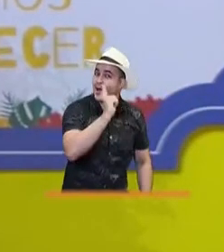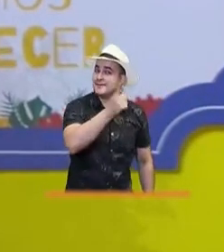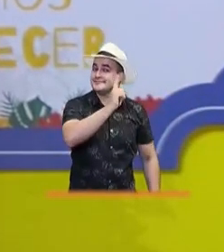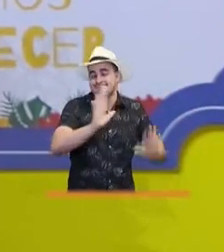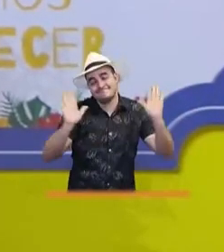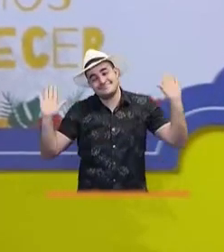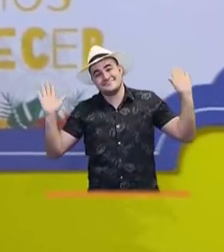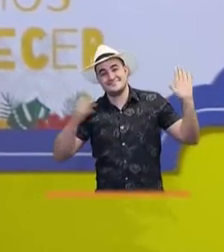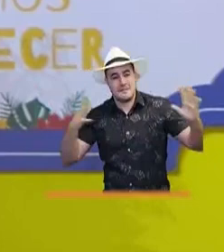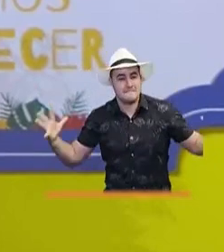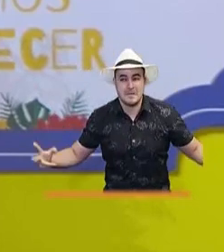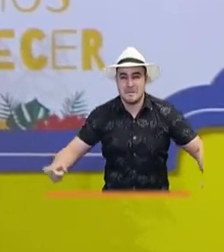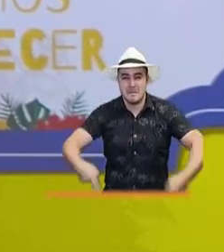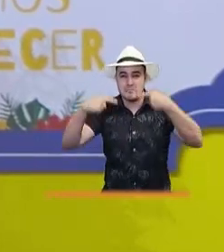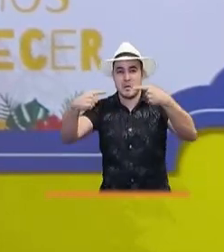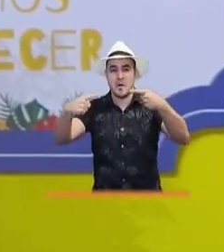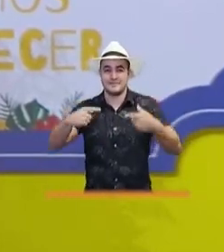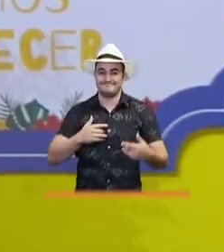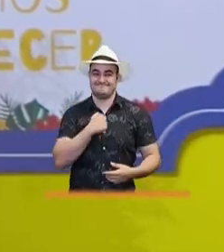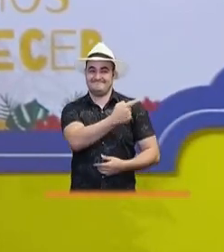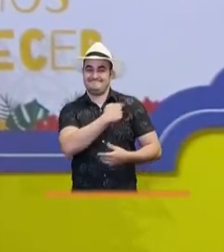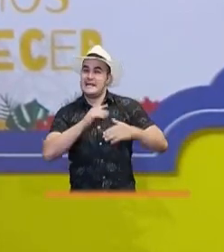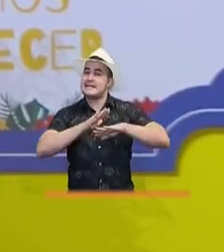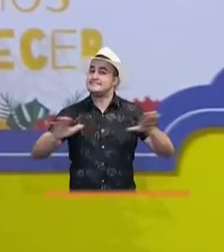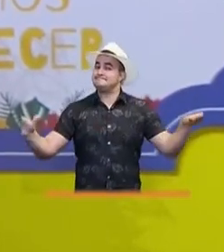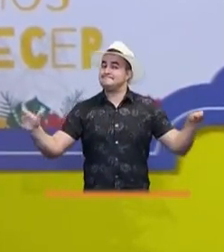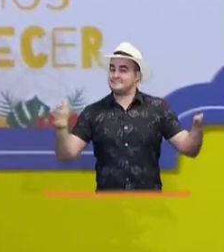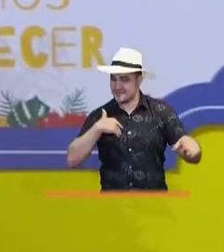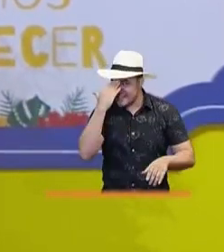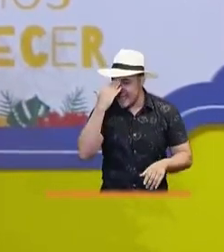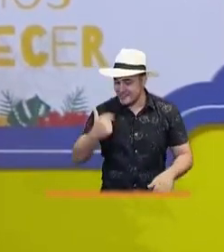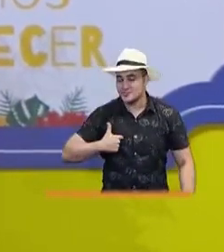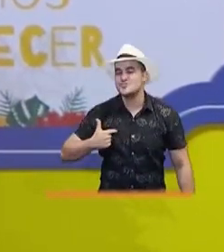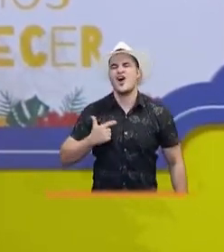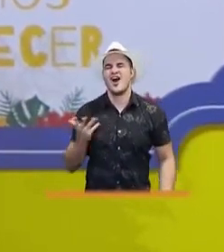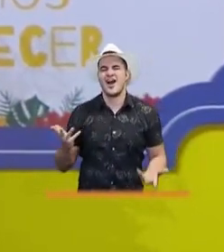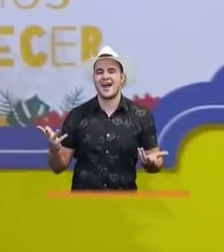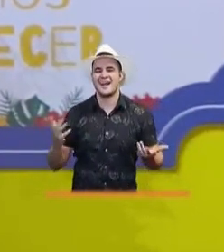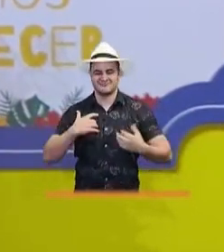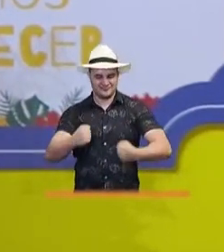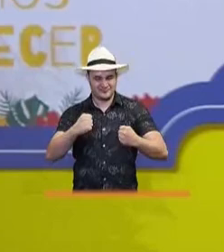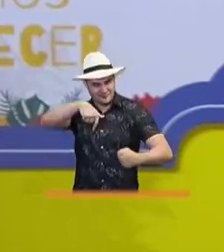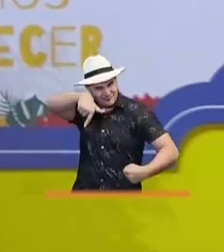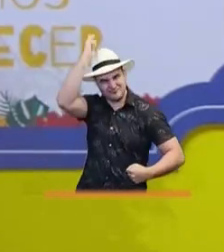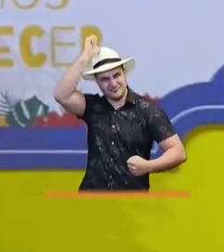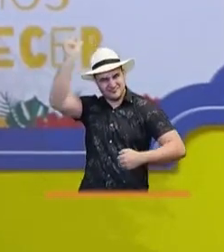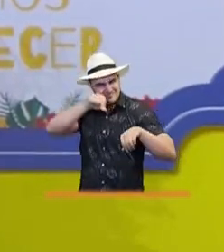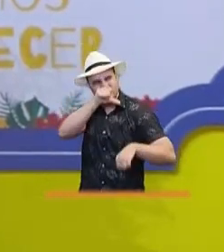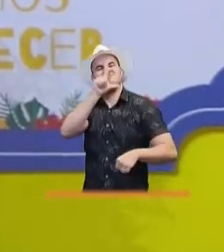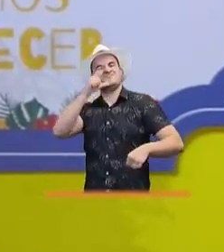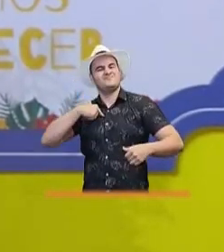que la final nos espera. Y usted sabe que yo soy gallo de